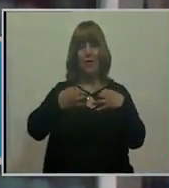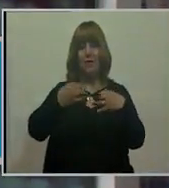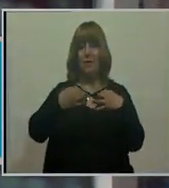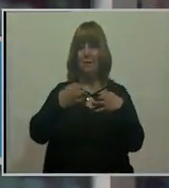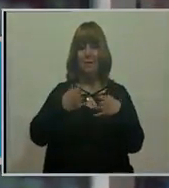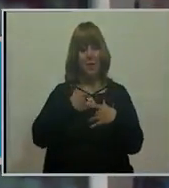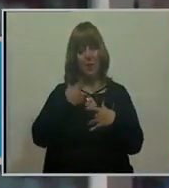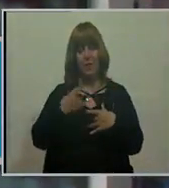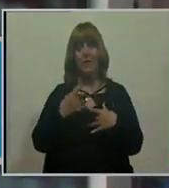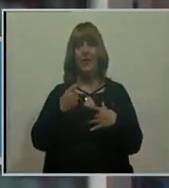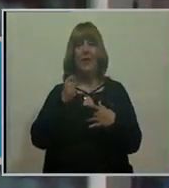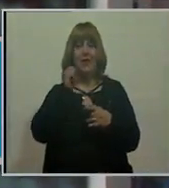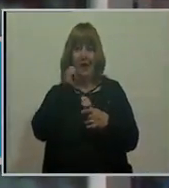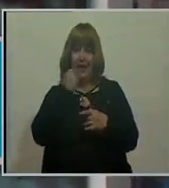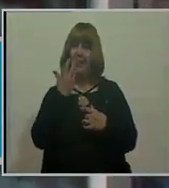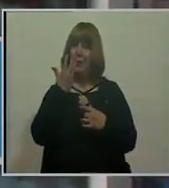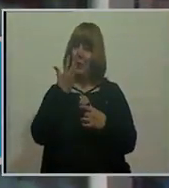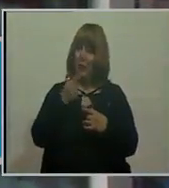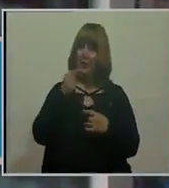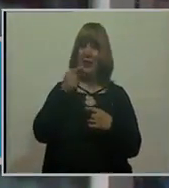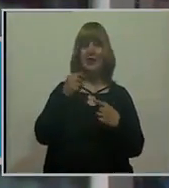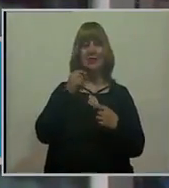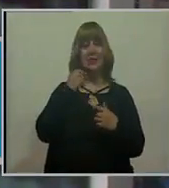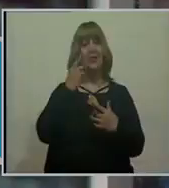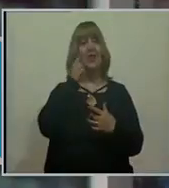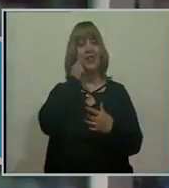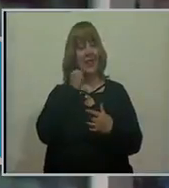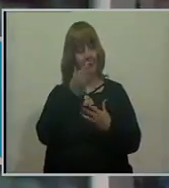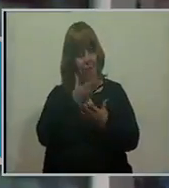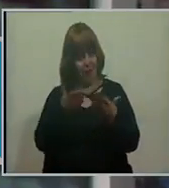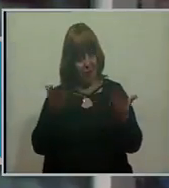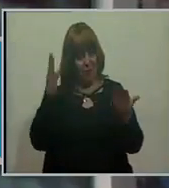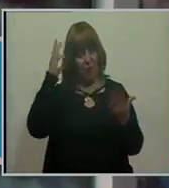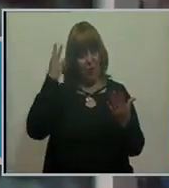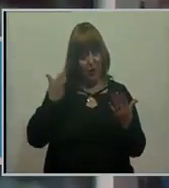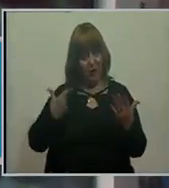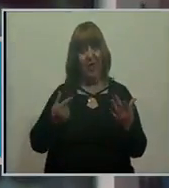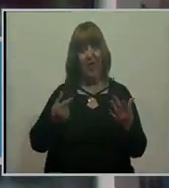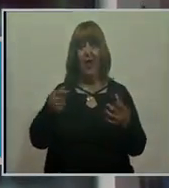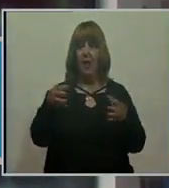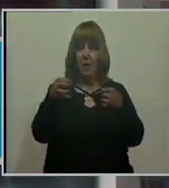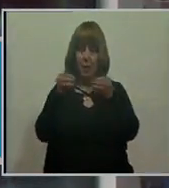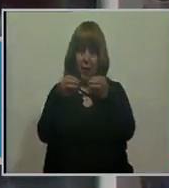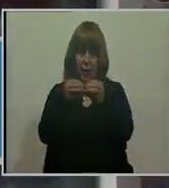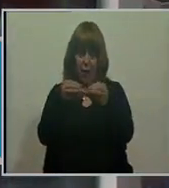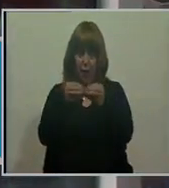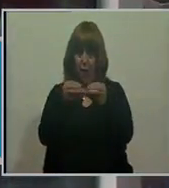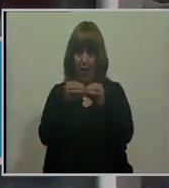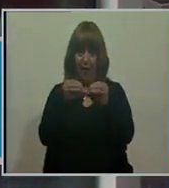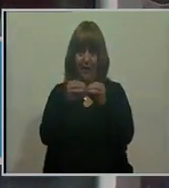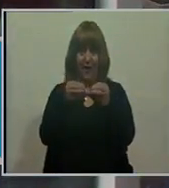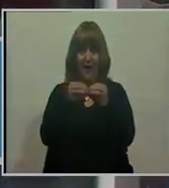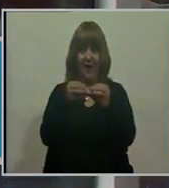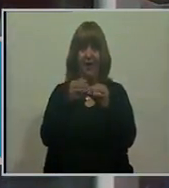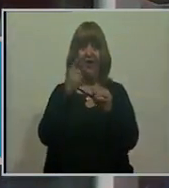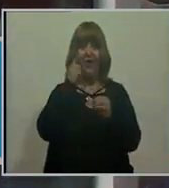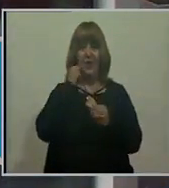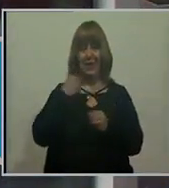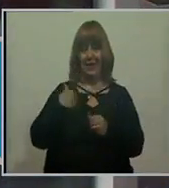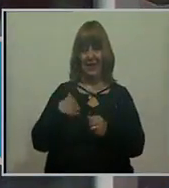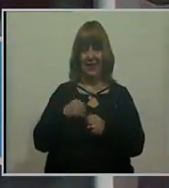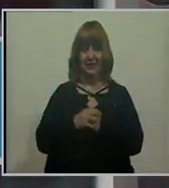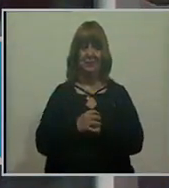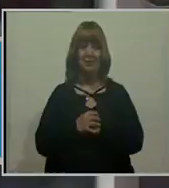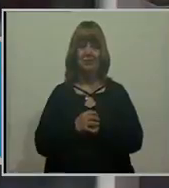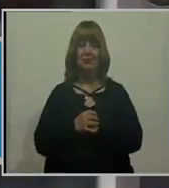bien. El placer de saludarte, Orrelita, muy buen día para vos y para todo el selecto equipo cohesionado de Buen Día